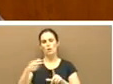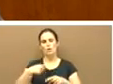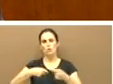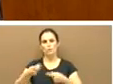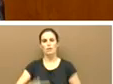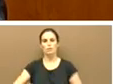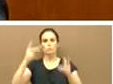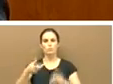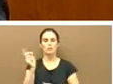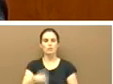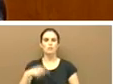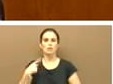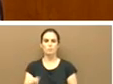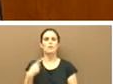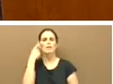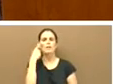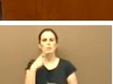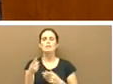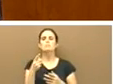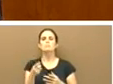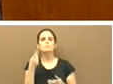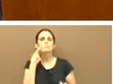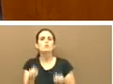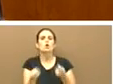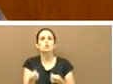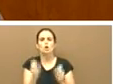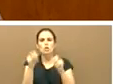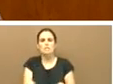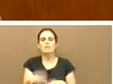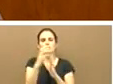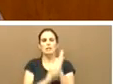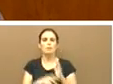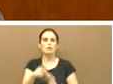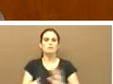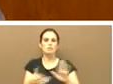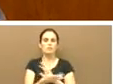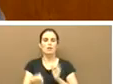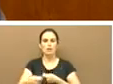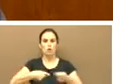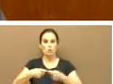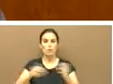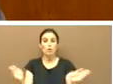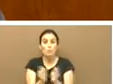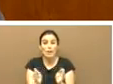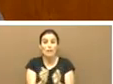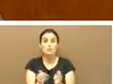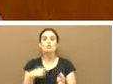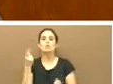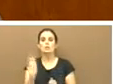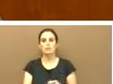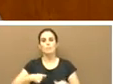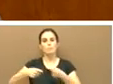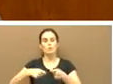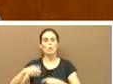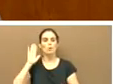y la desregulación de los periodos de rebaja, van a producir una desventaja para los comercios pequeños y el comercio